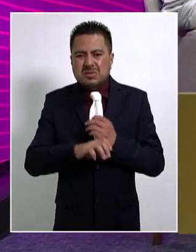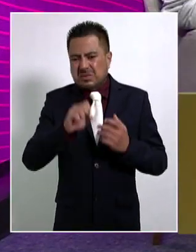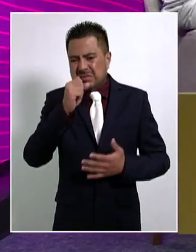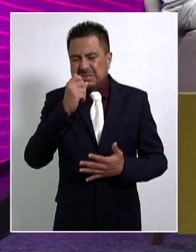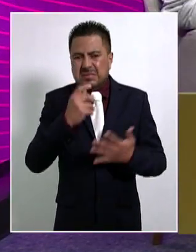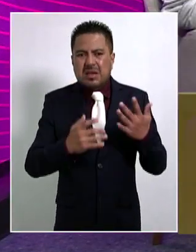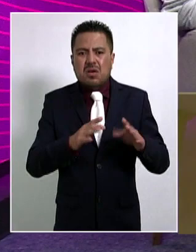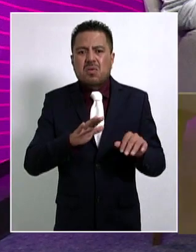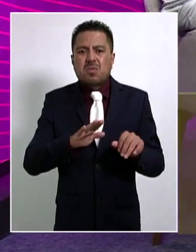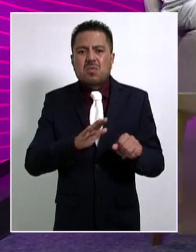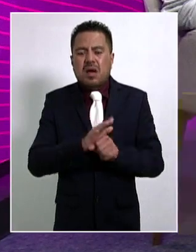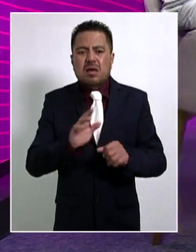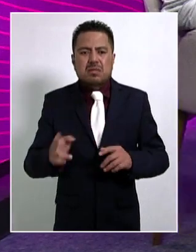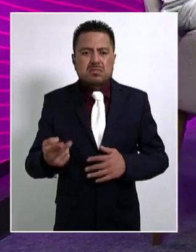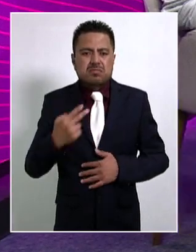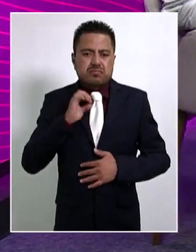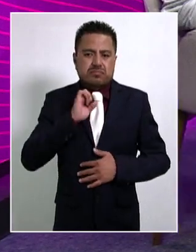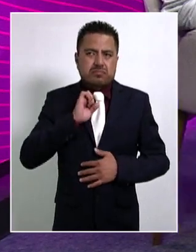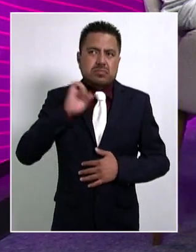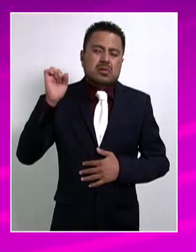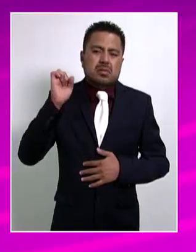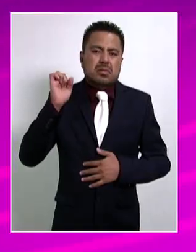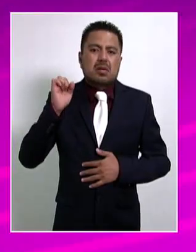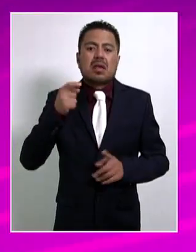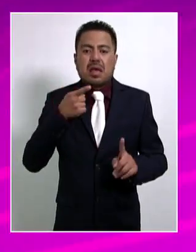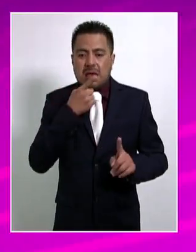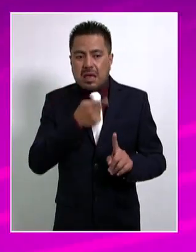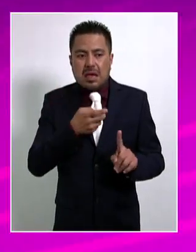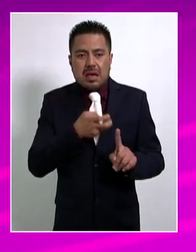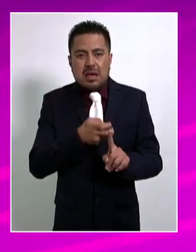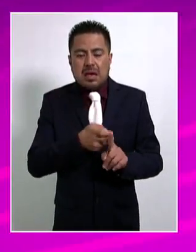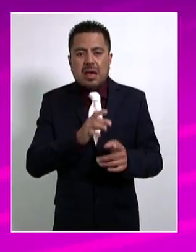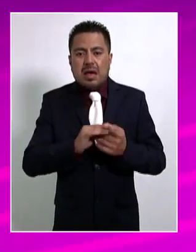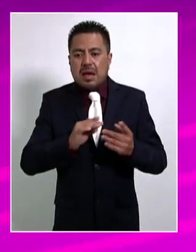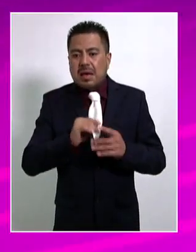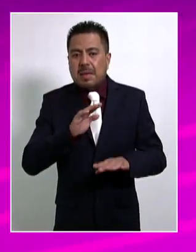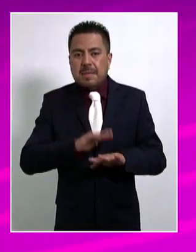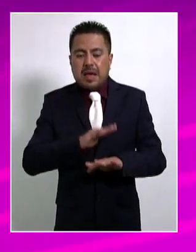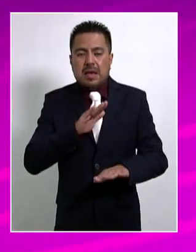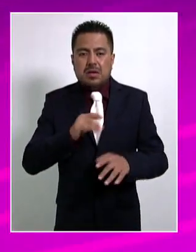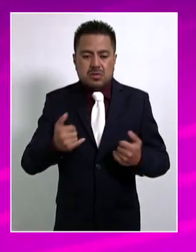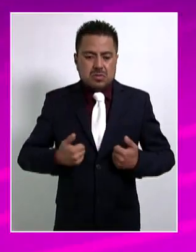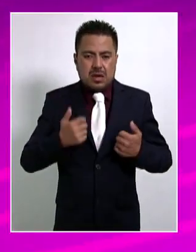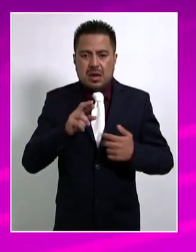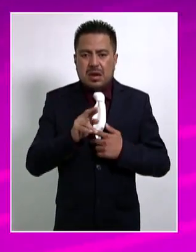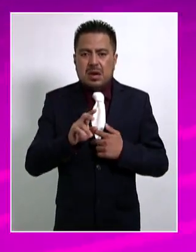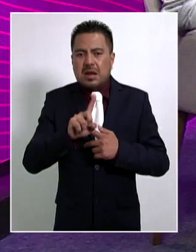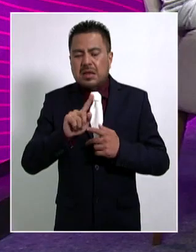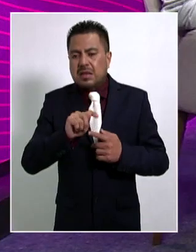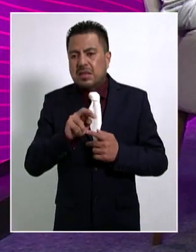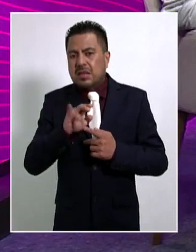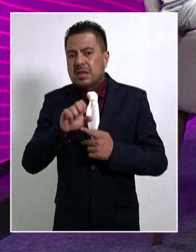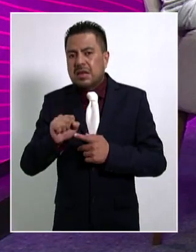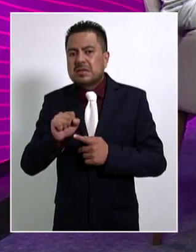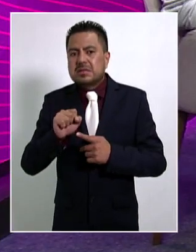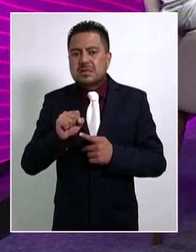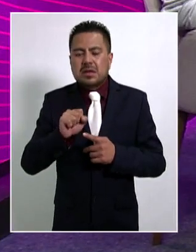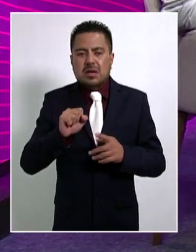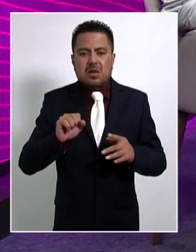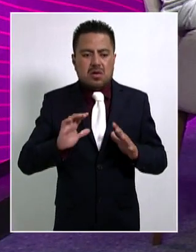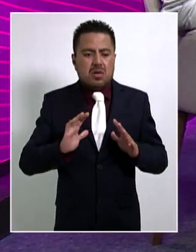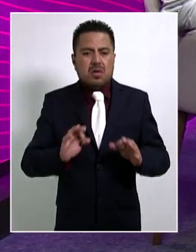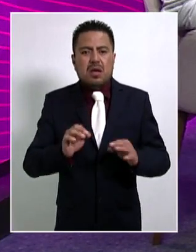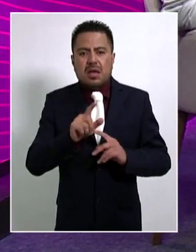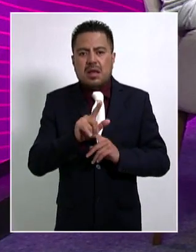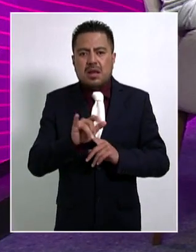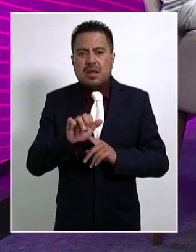tendencias hacia el suicidio, ¿no? Y, por ejemplo, eso también nos habla mucho desde Red de Juventudes Trans, por ejemplo, la cofundadora es